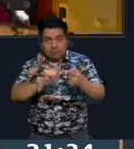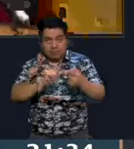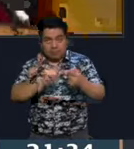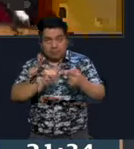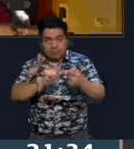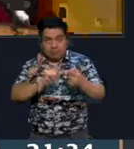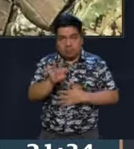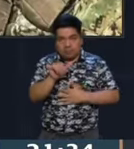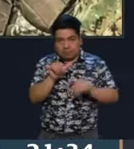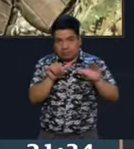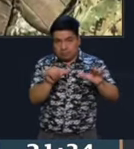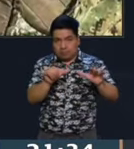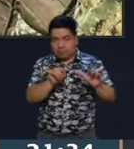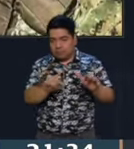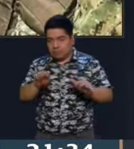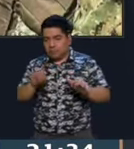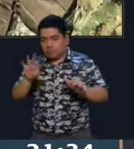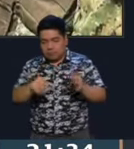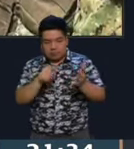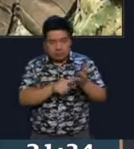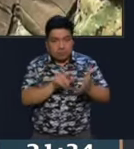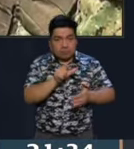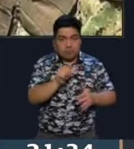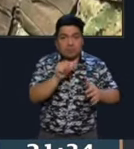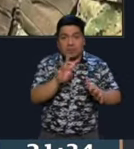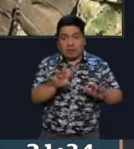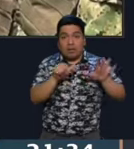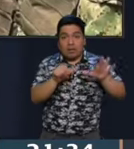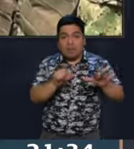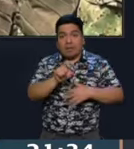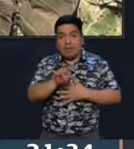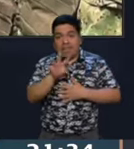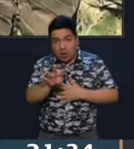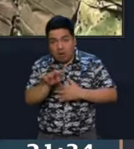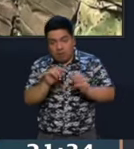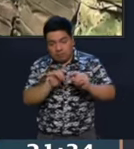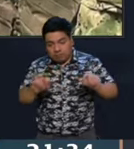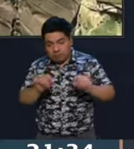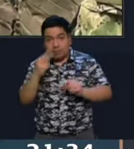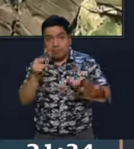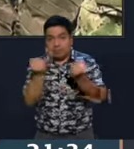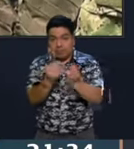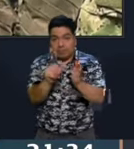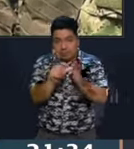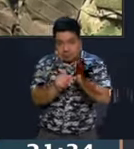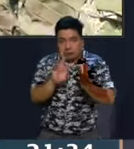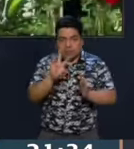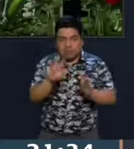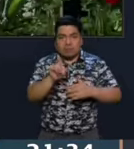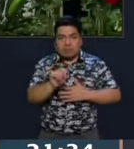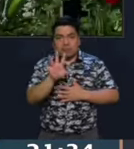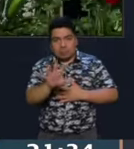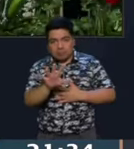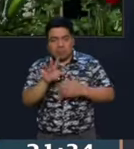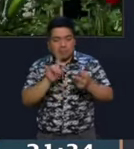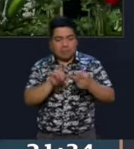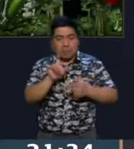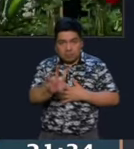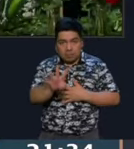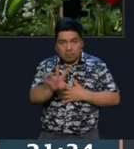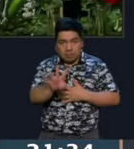violado. Violaron el artículo 4, inciso primero, el artículo 147, número 1, el artículo 416, número